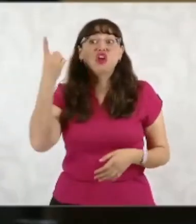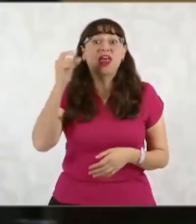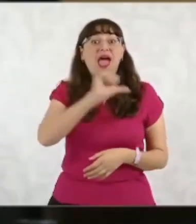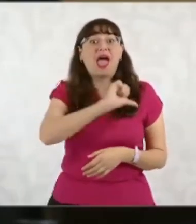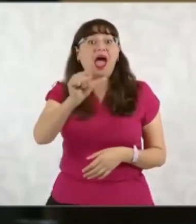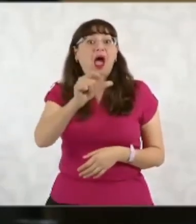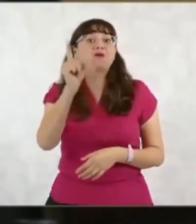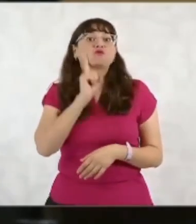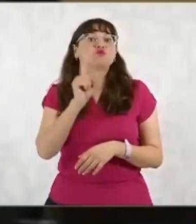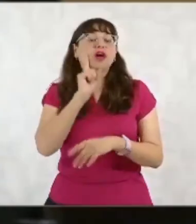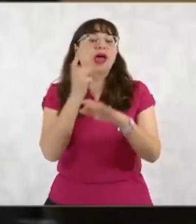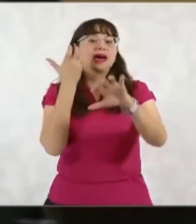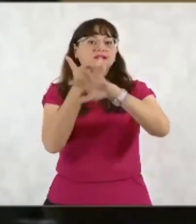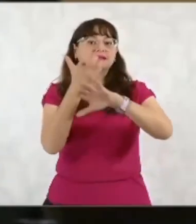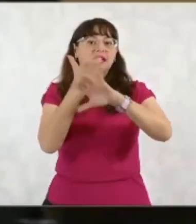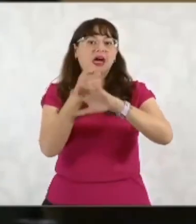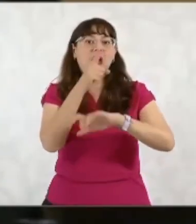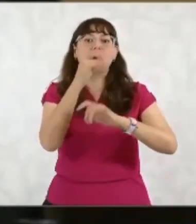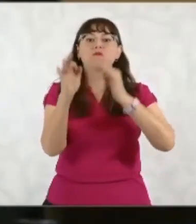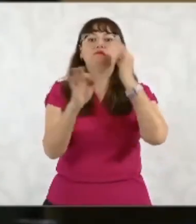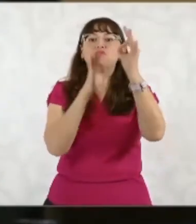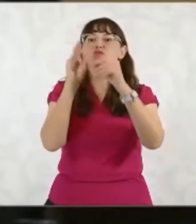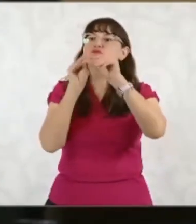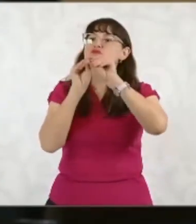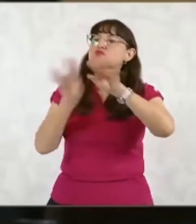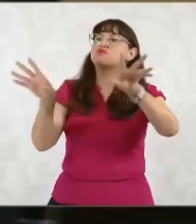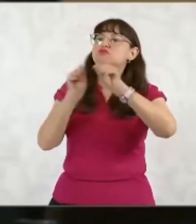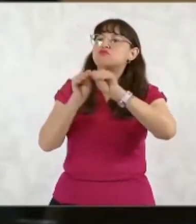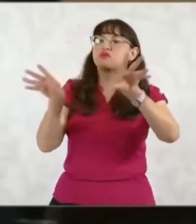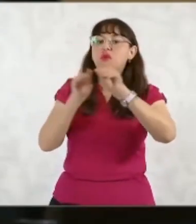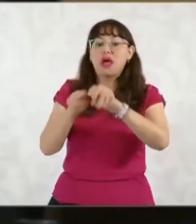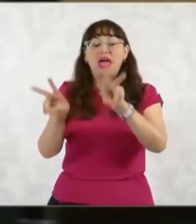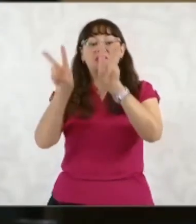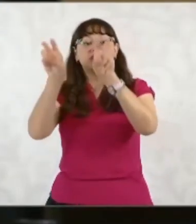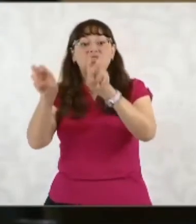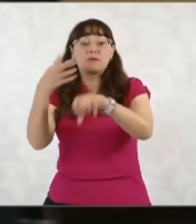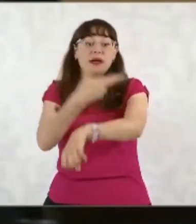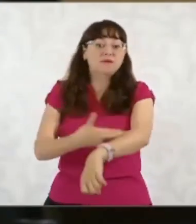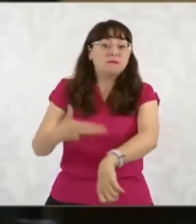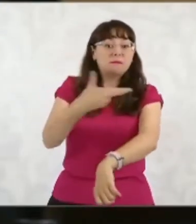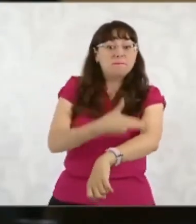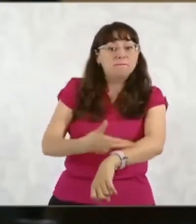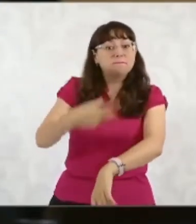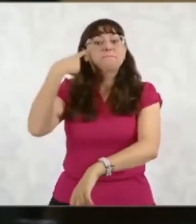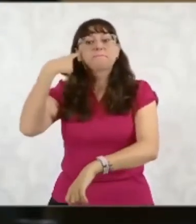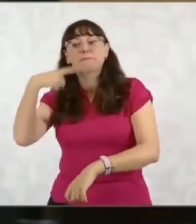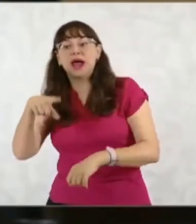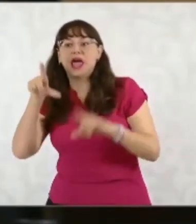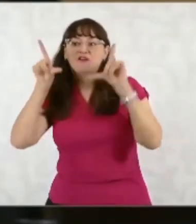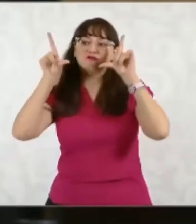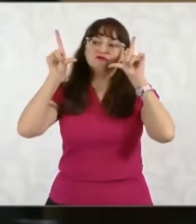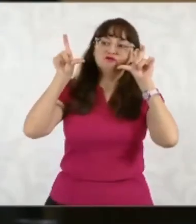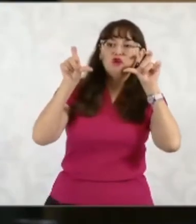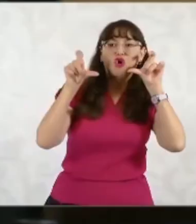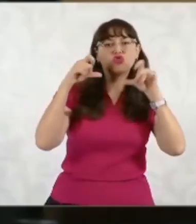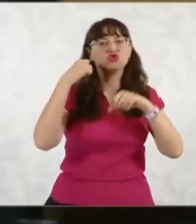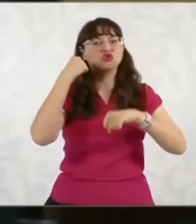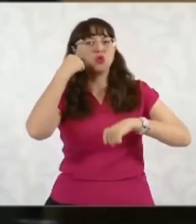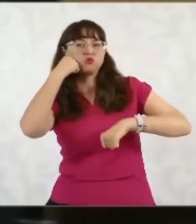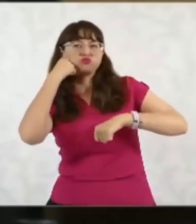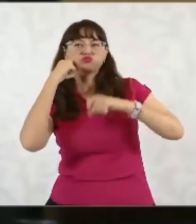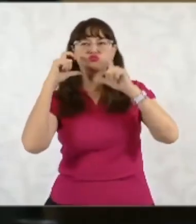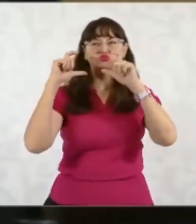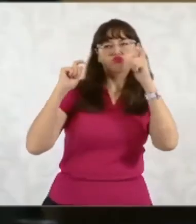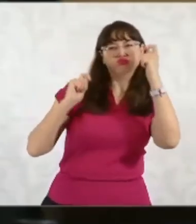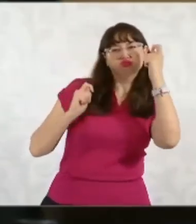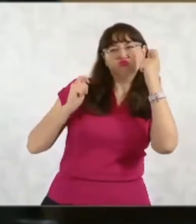que, de acuerdo a esta nota, logística y el tema de las relaciones, cómo se debe de tomar una foto,